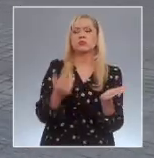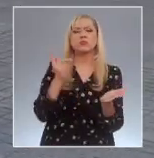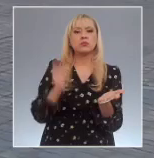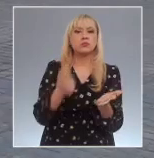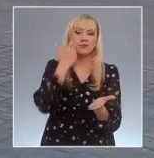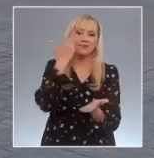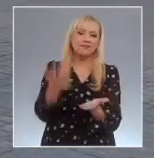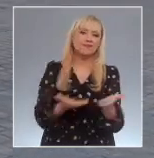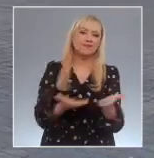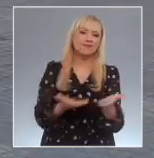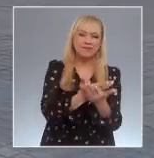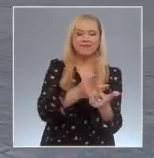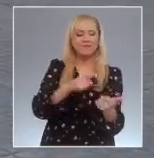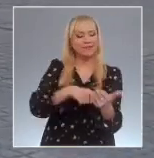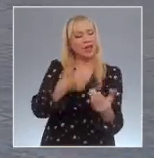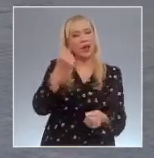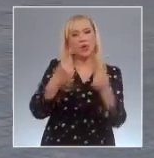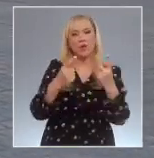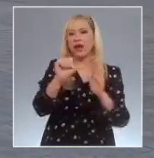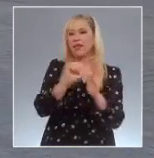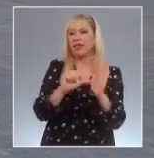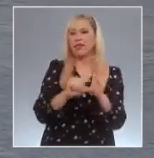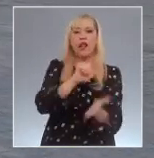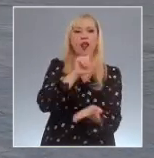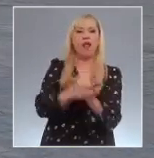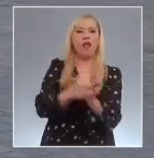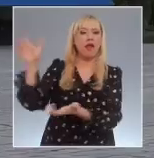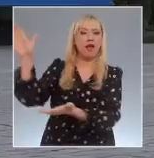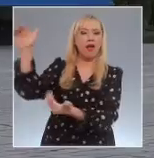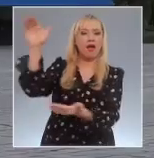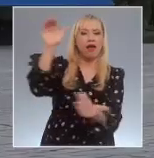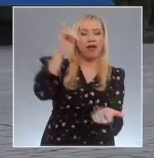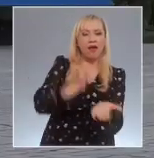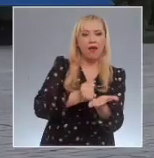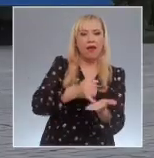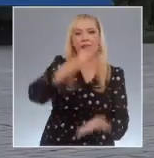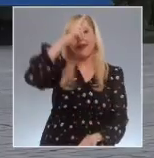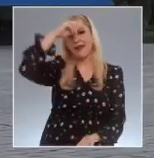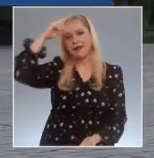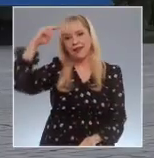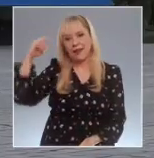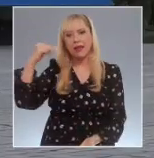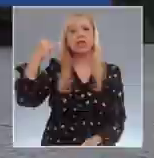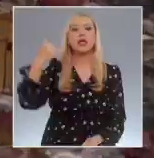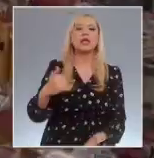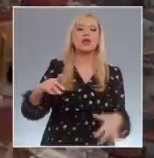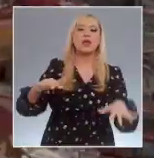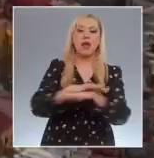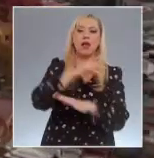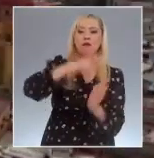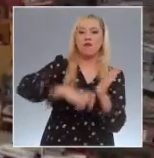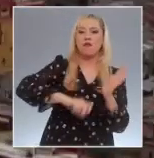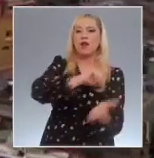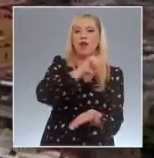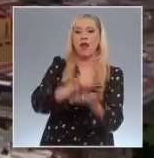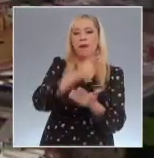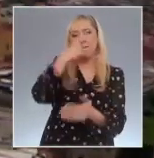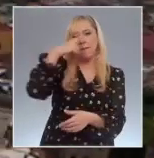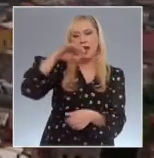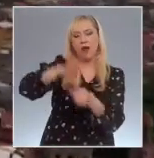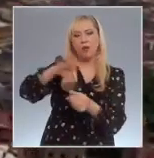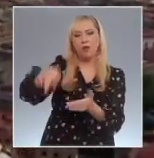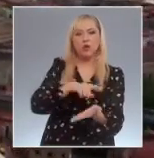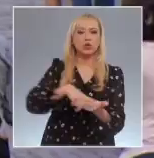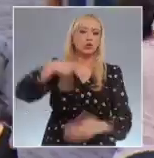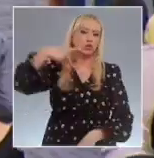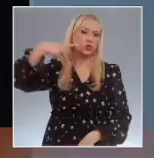diversos artículos de la Ley de Ingresos del Estado de Nayarit y las reformas a la Ley de Instituciones y Procedimientos Electorales del Estado de